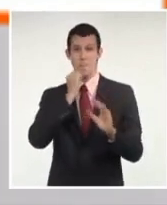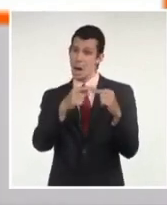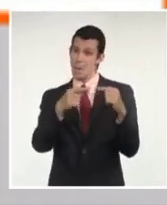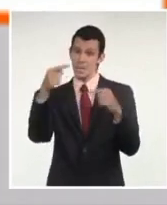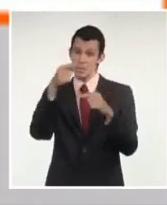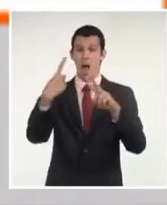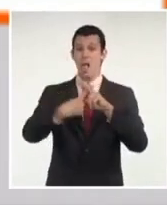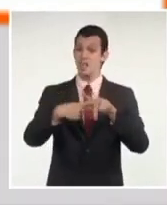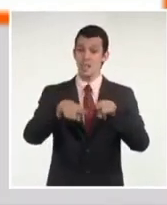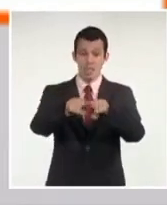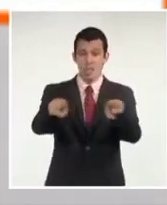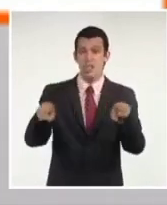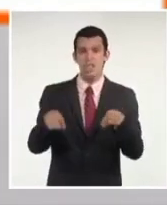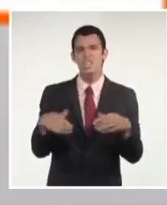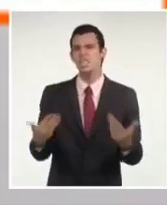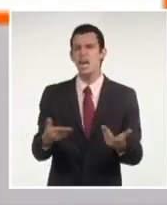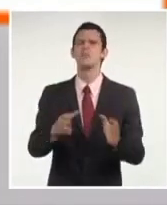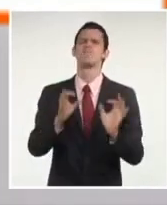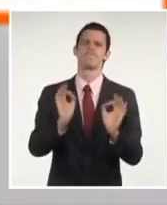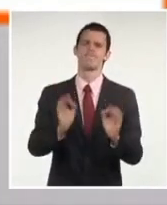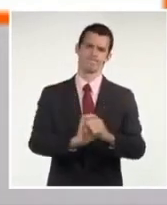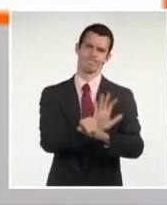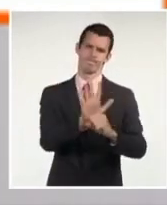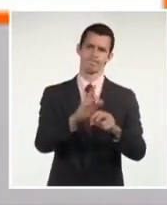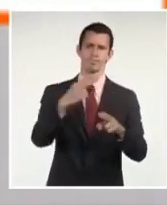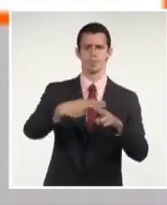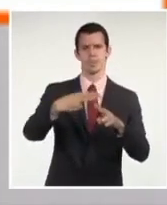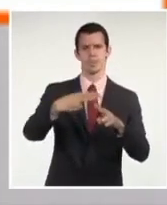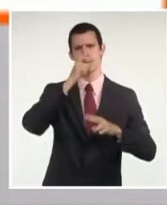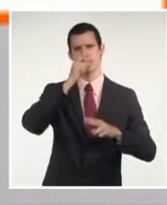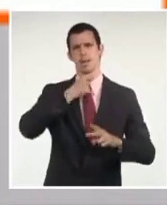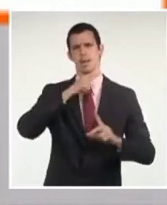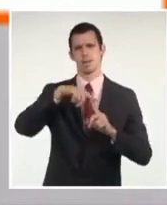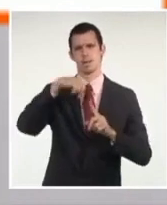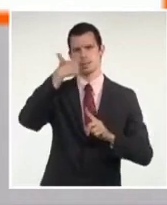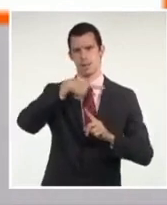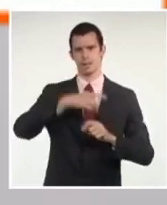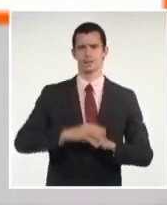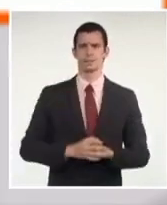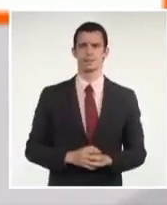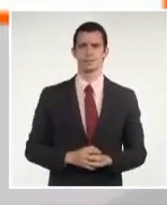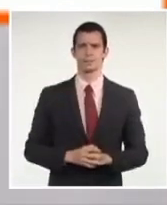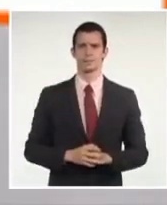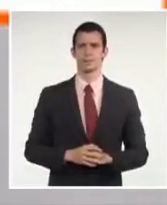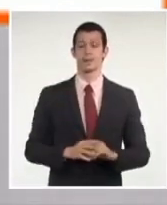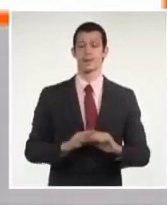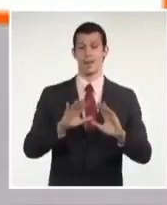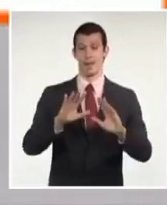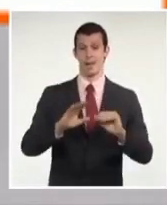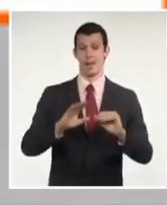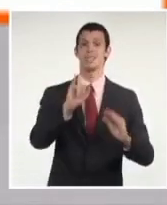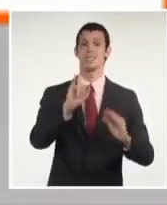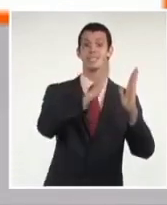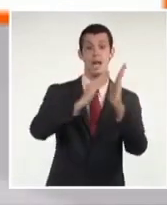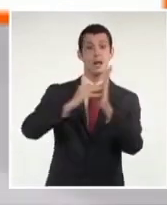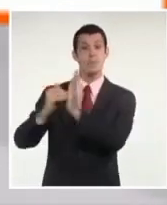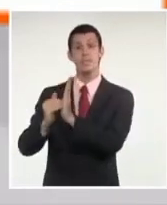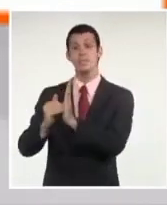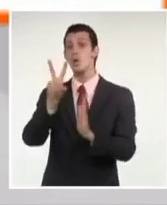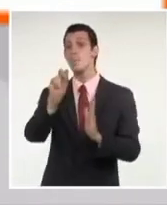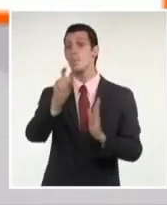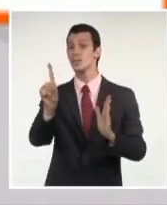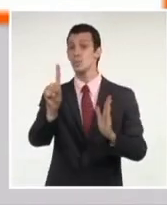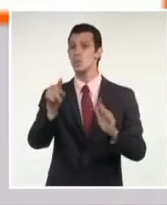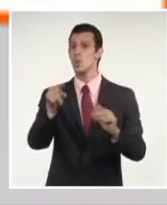hemos detectado en el semestre las 4 variantes de preocupación, alfa, beta, gamma y delta, que